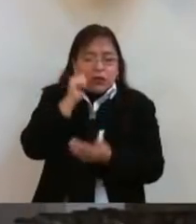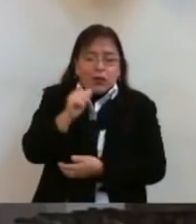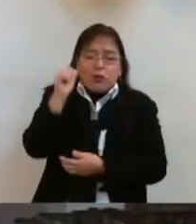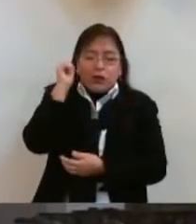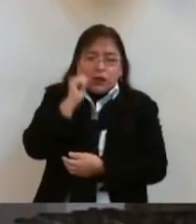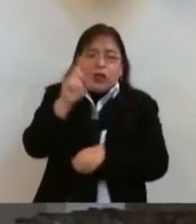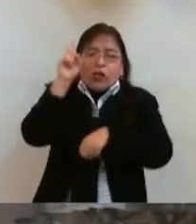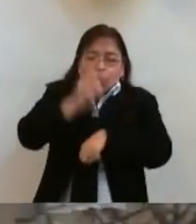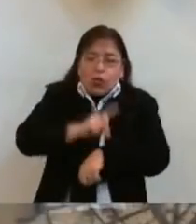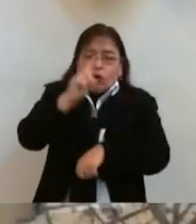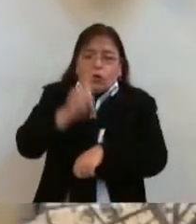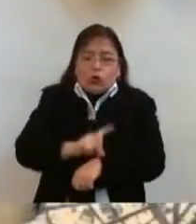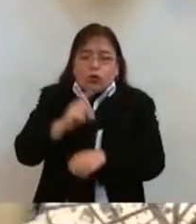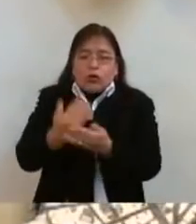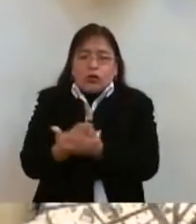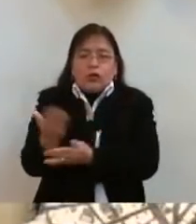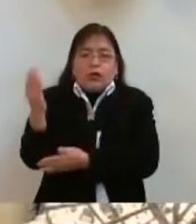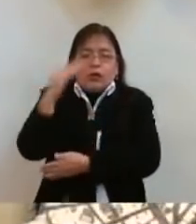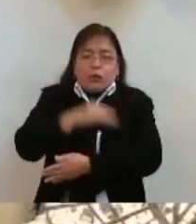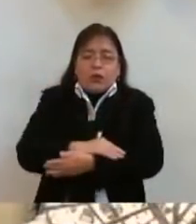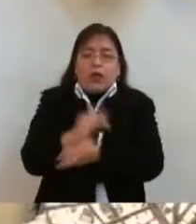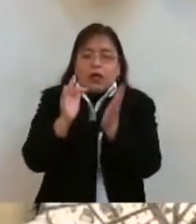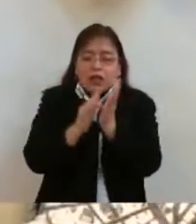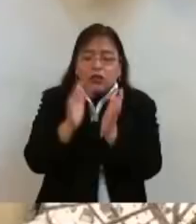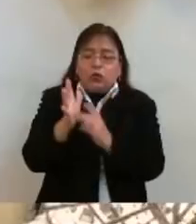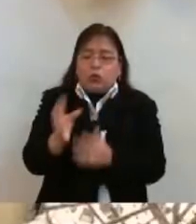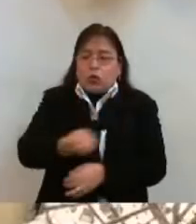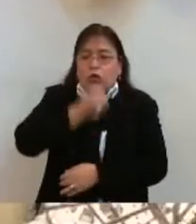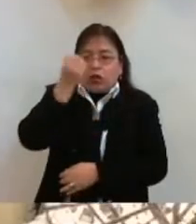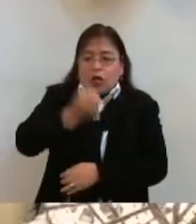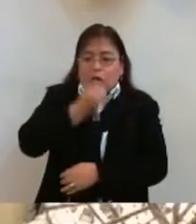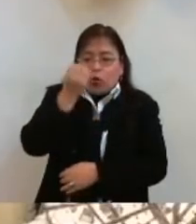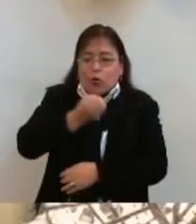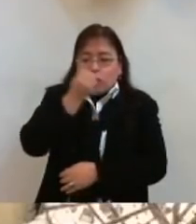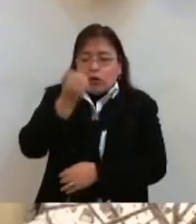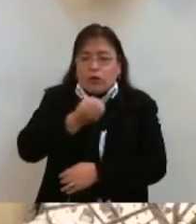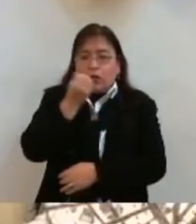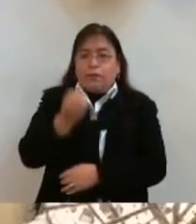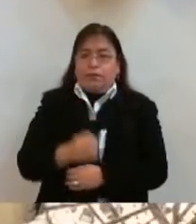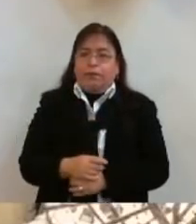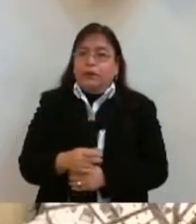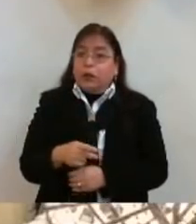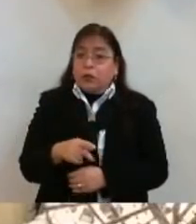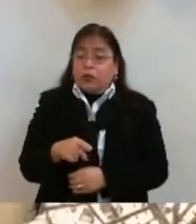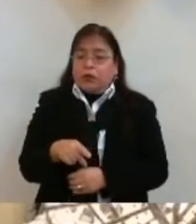oración final, la cúspide, fue en la cruz,